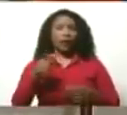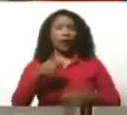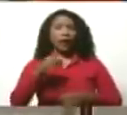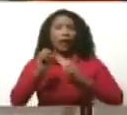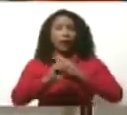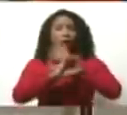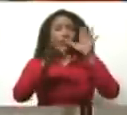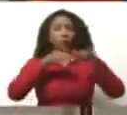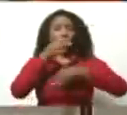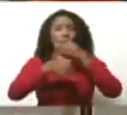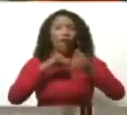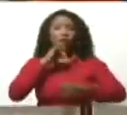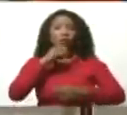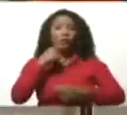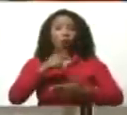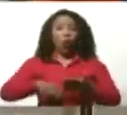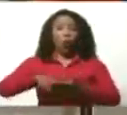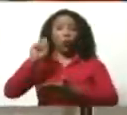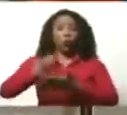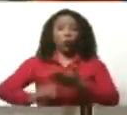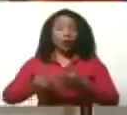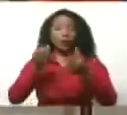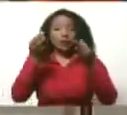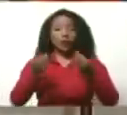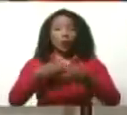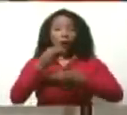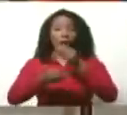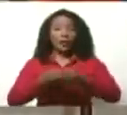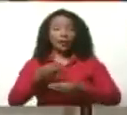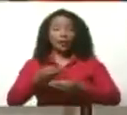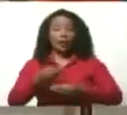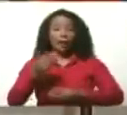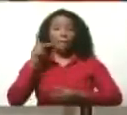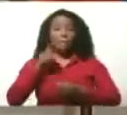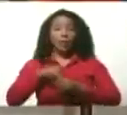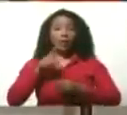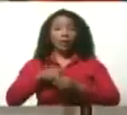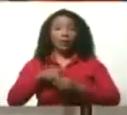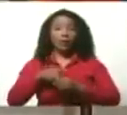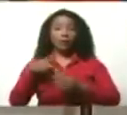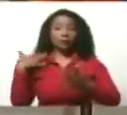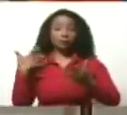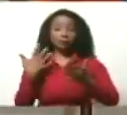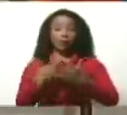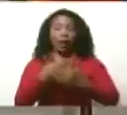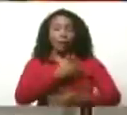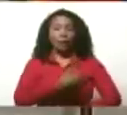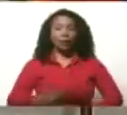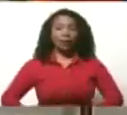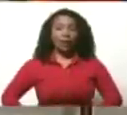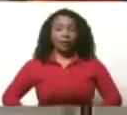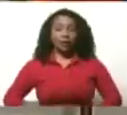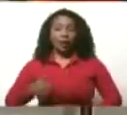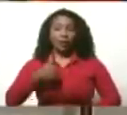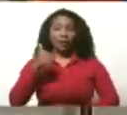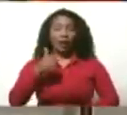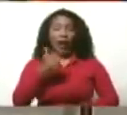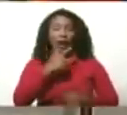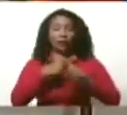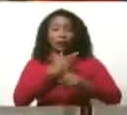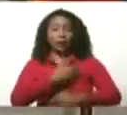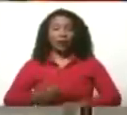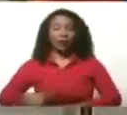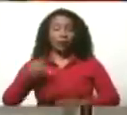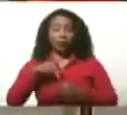también informó que en las contrataciones de seguros realizadas por PDVSA durante la presidencia de Ramírez, se realizaron con